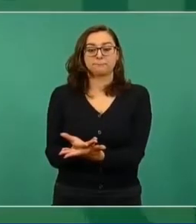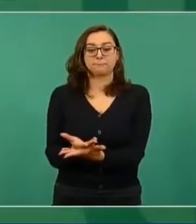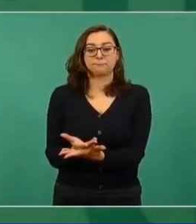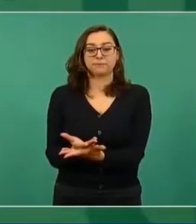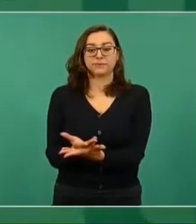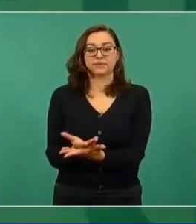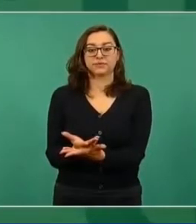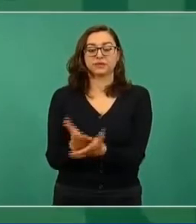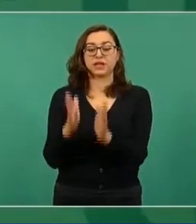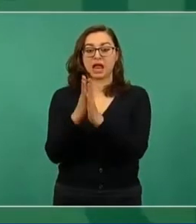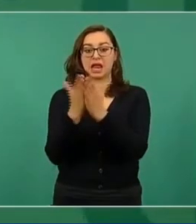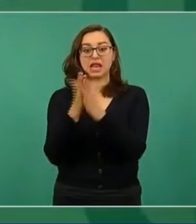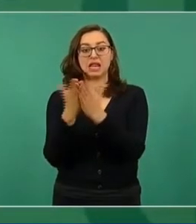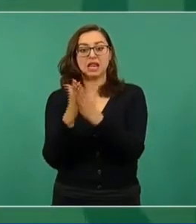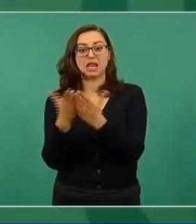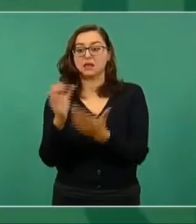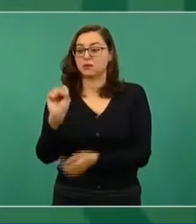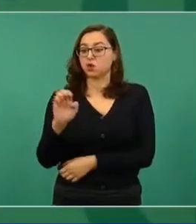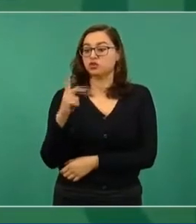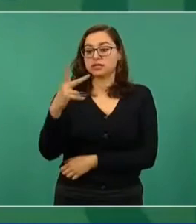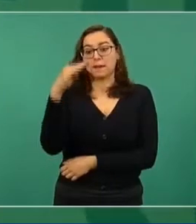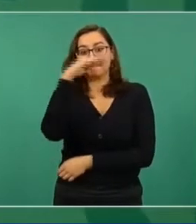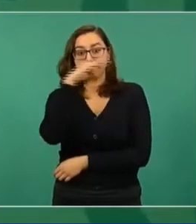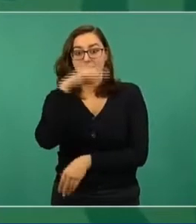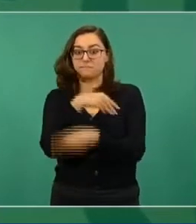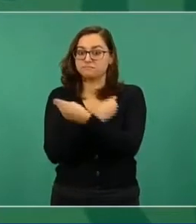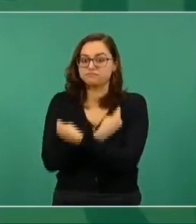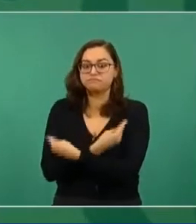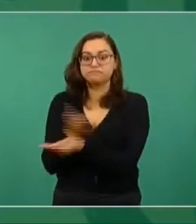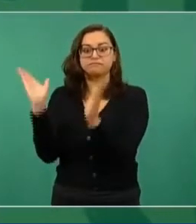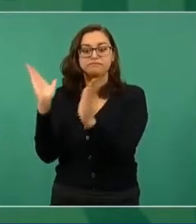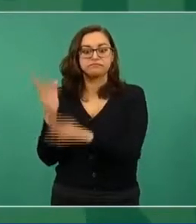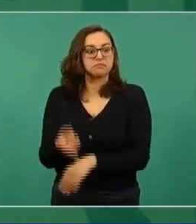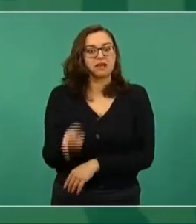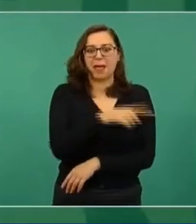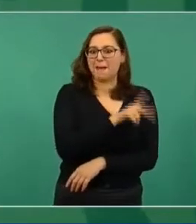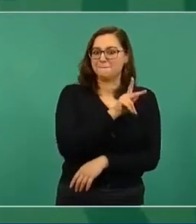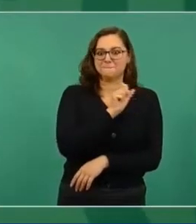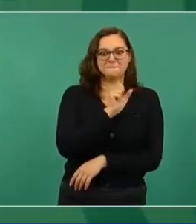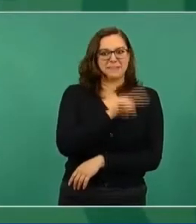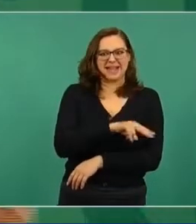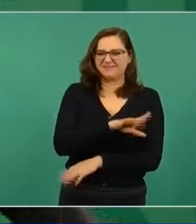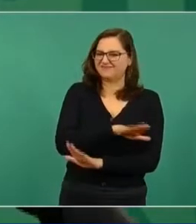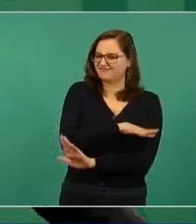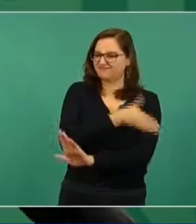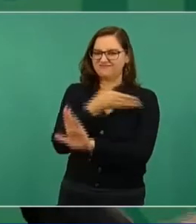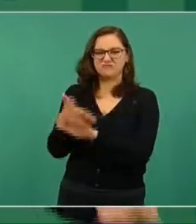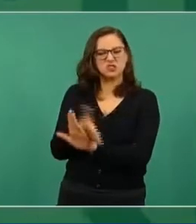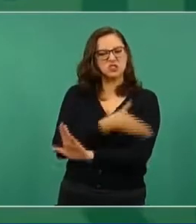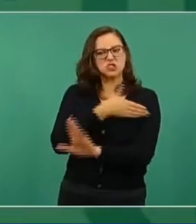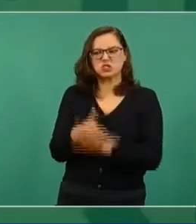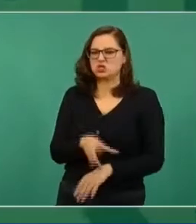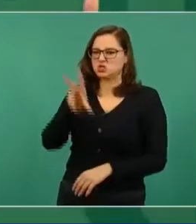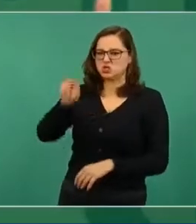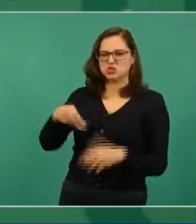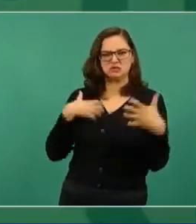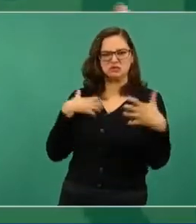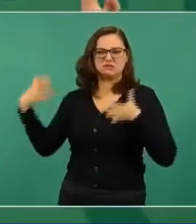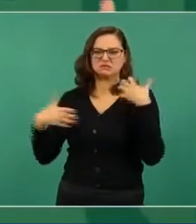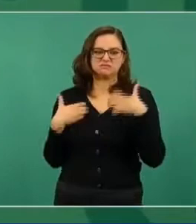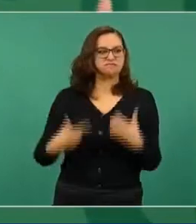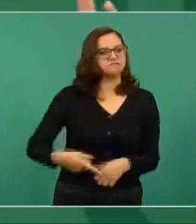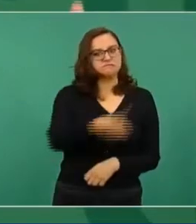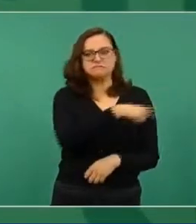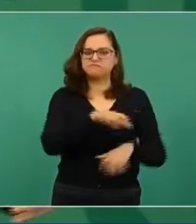que se entregaran los libros de texto de manera gratuita. Vieron hasta manifestaciones de panistas